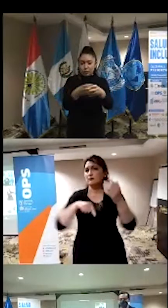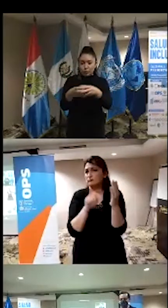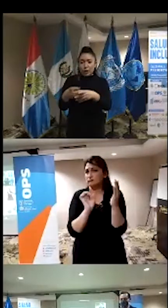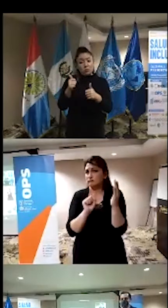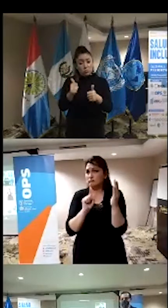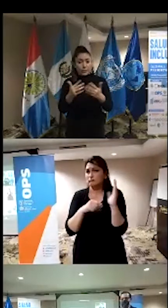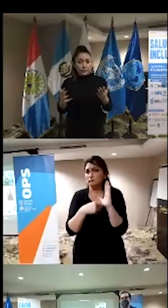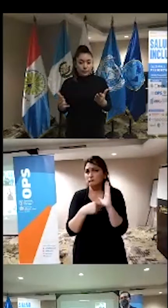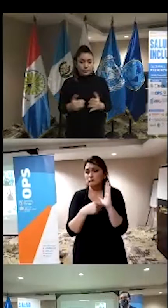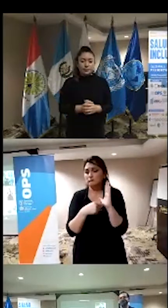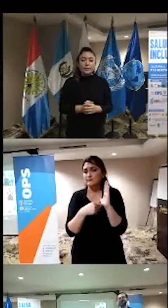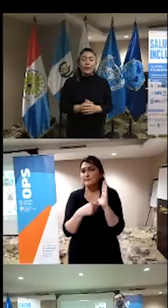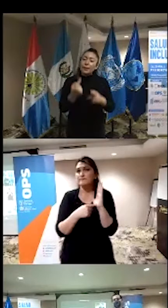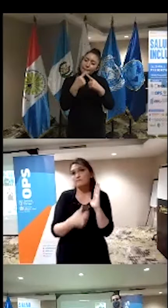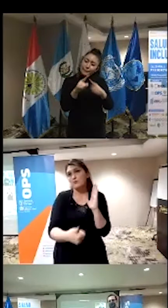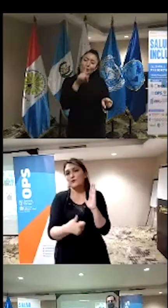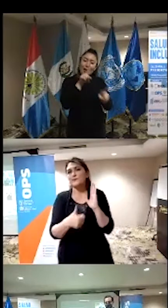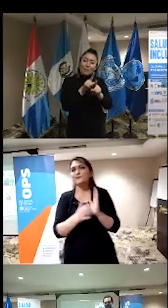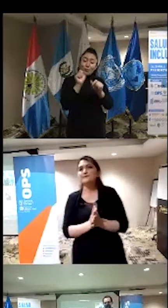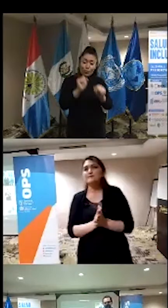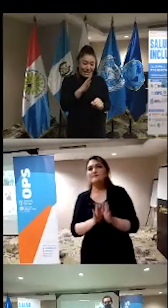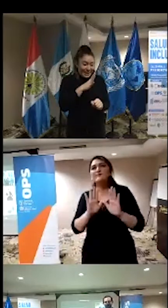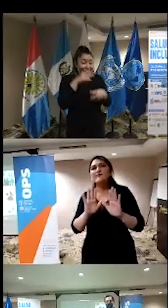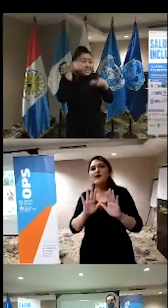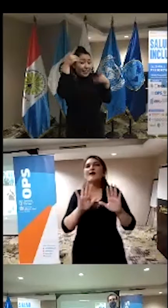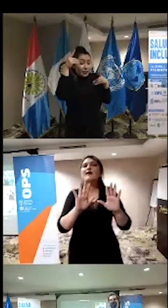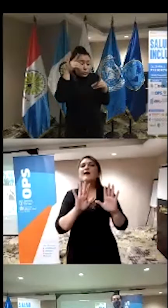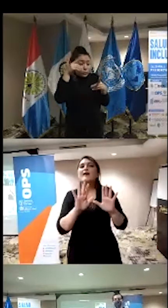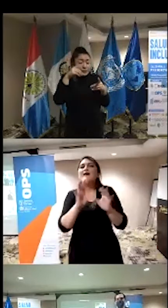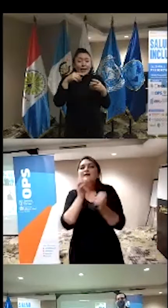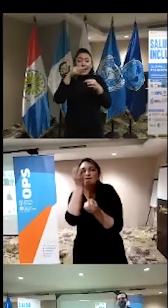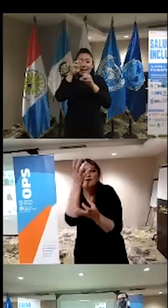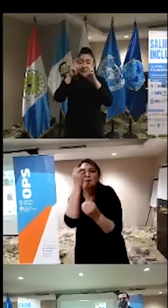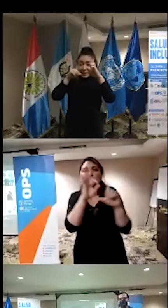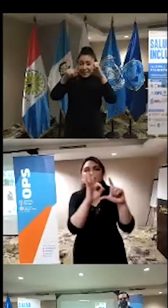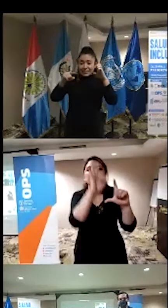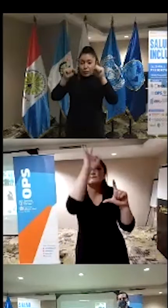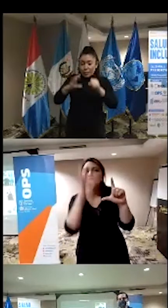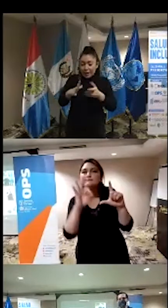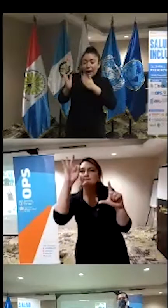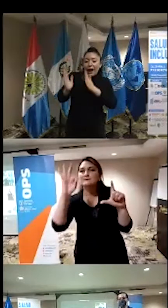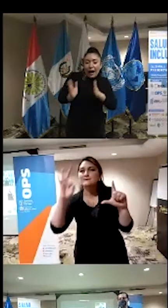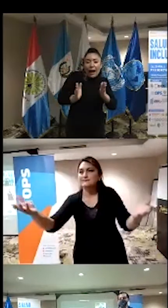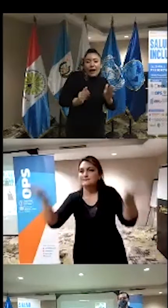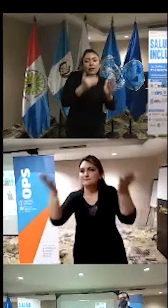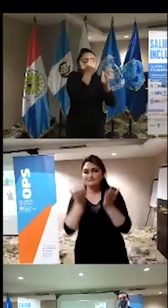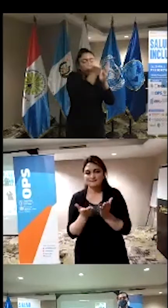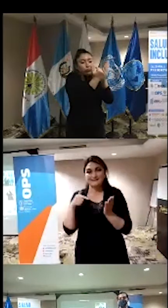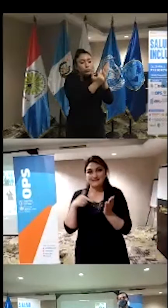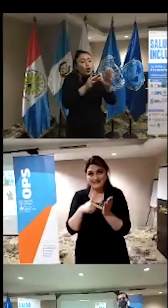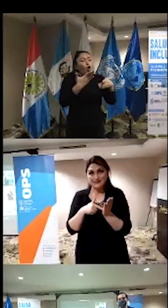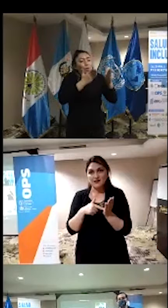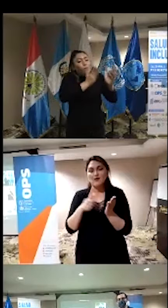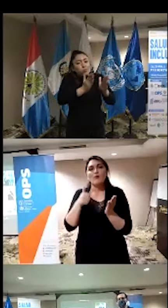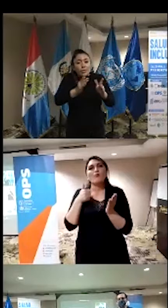bueno. Pero también contar con datos estadísticos nos permite establecer indicadores y medir el avance